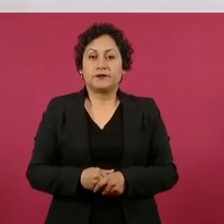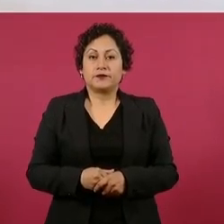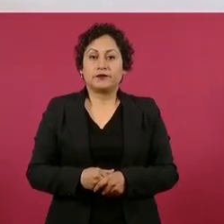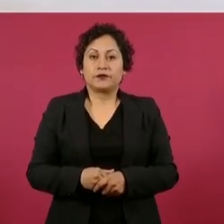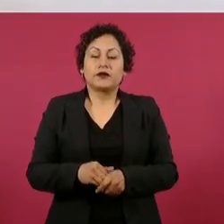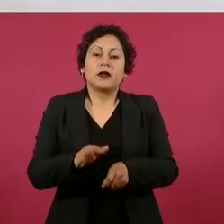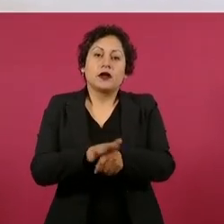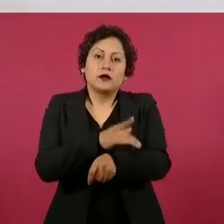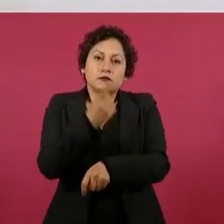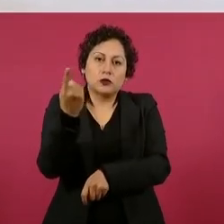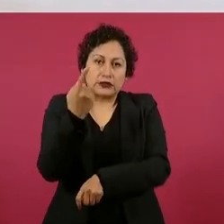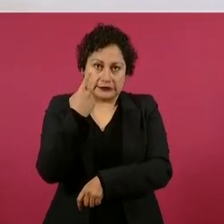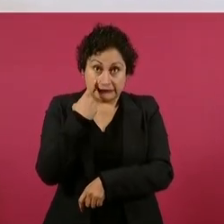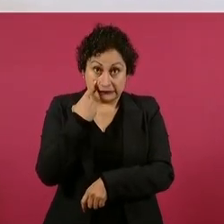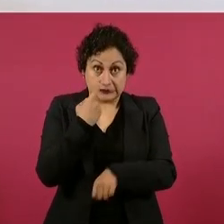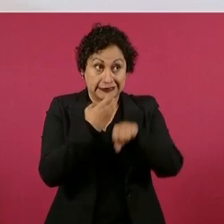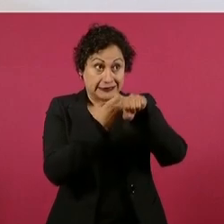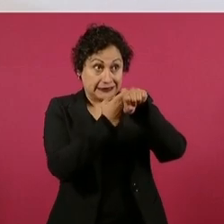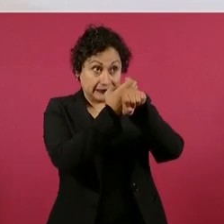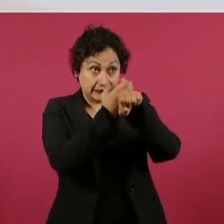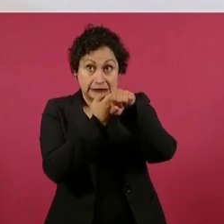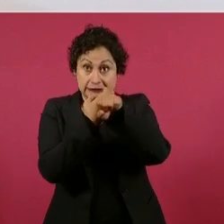varios estados,